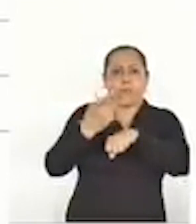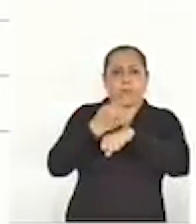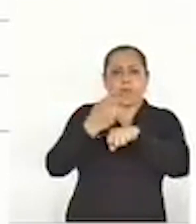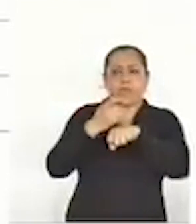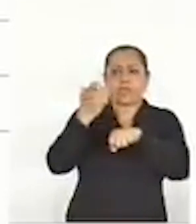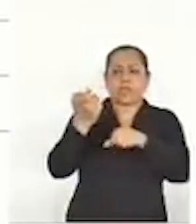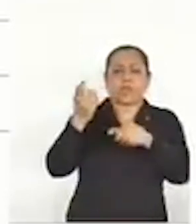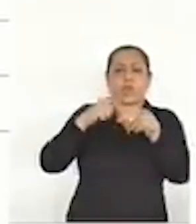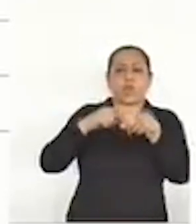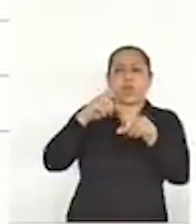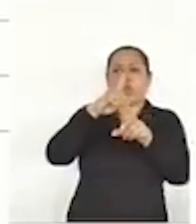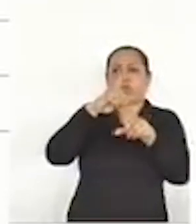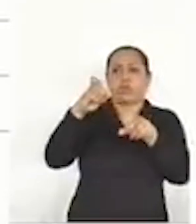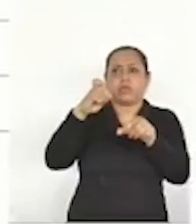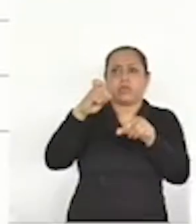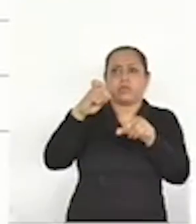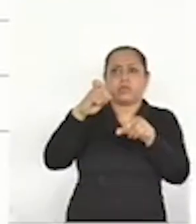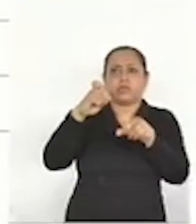invirtieron